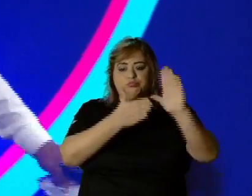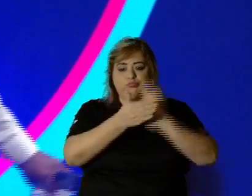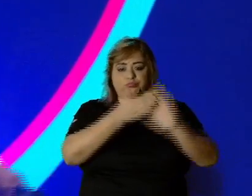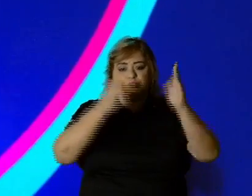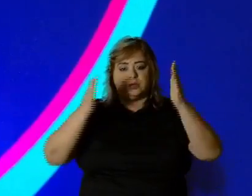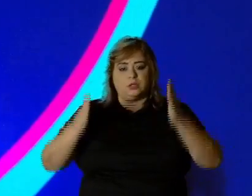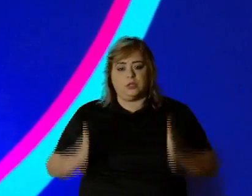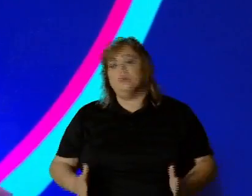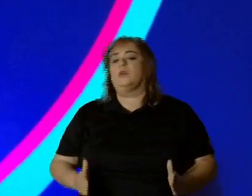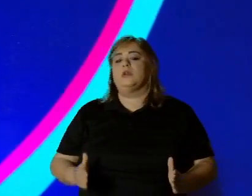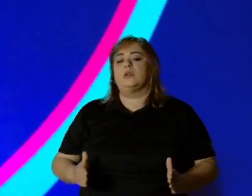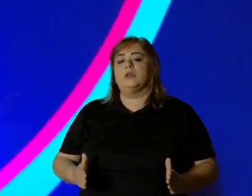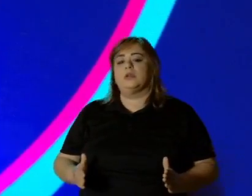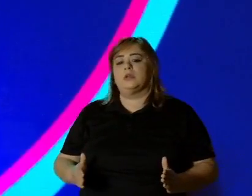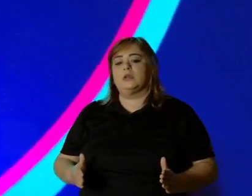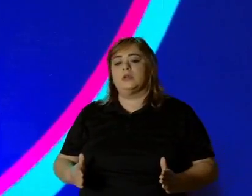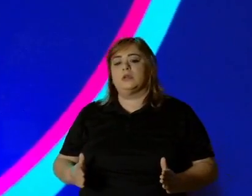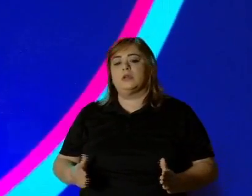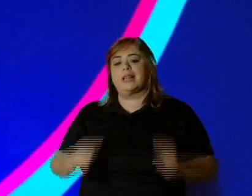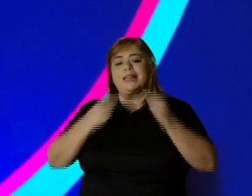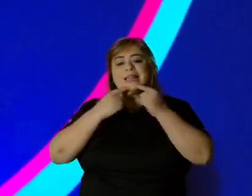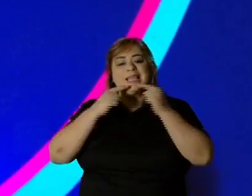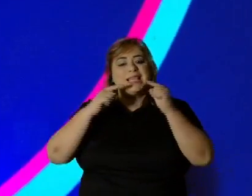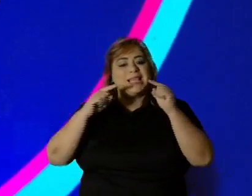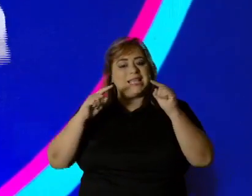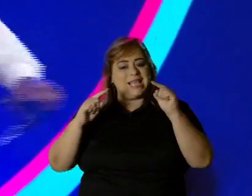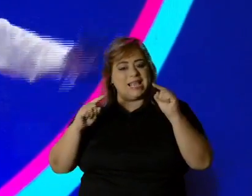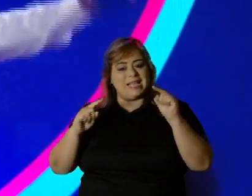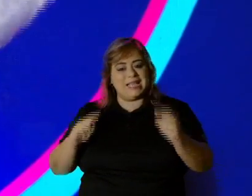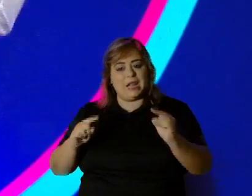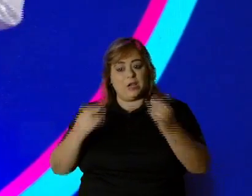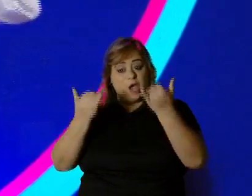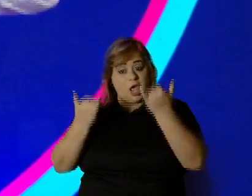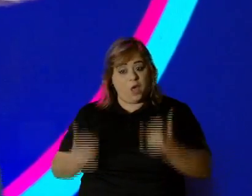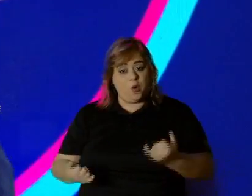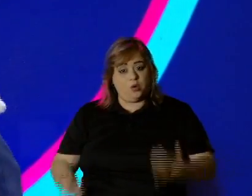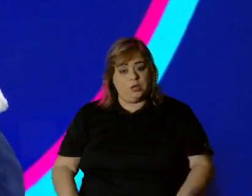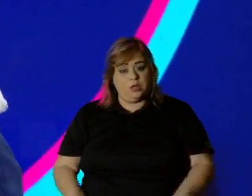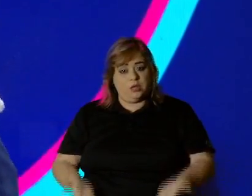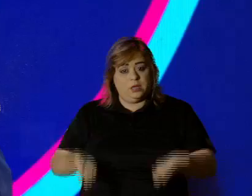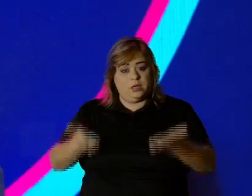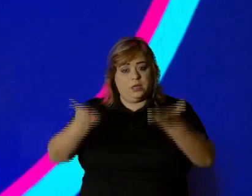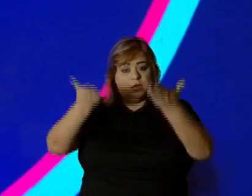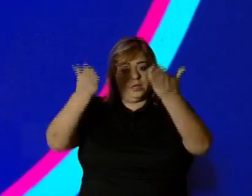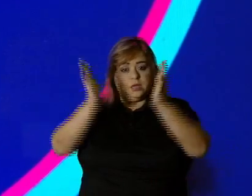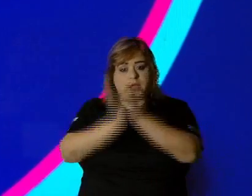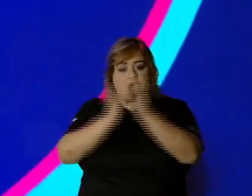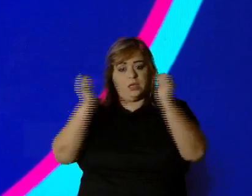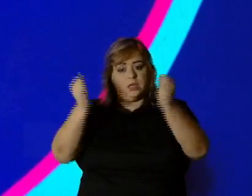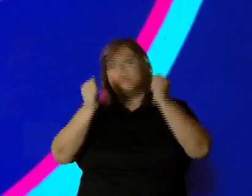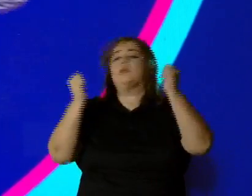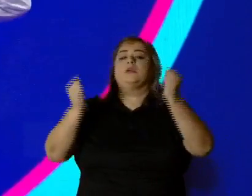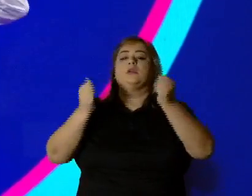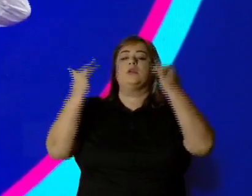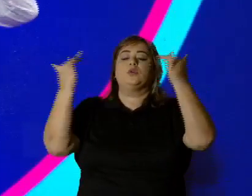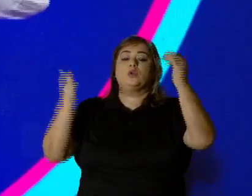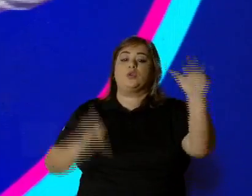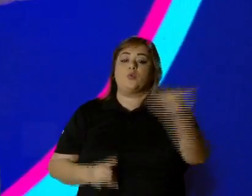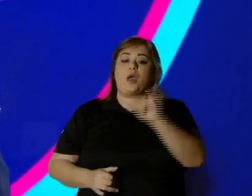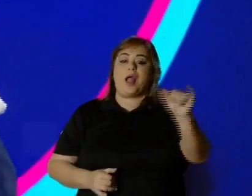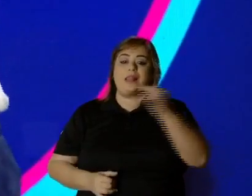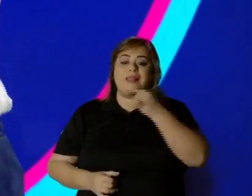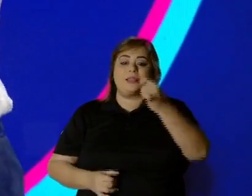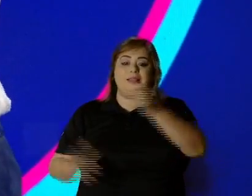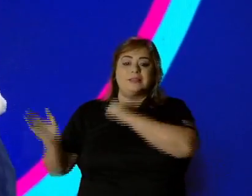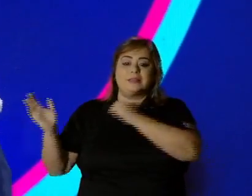manera especial en los hogares, y declaramos que nos levantamos como, aleluya, como dice el Señor, aleluya,